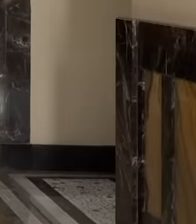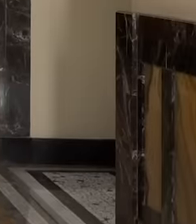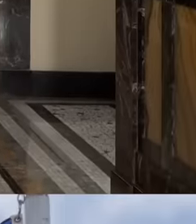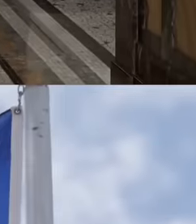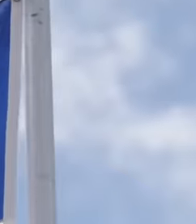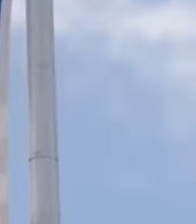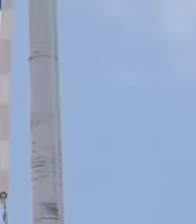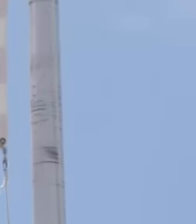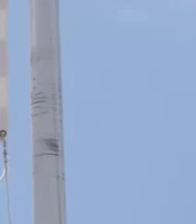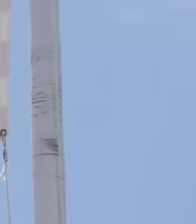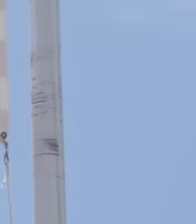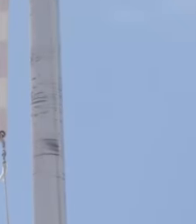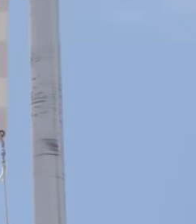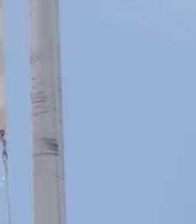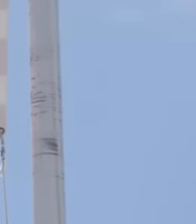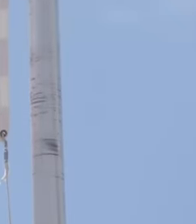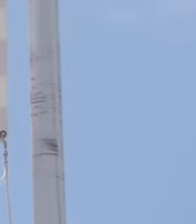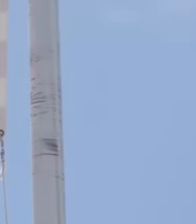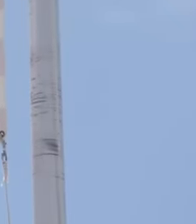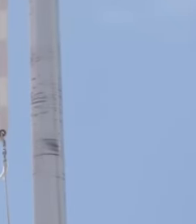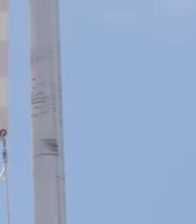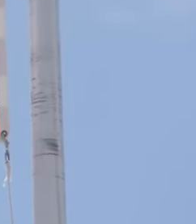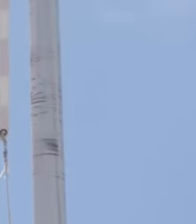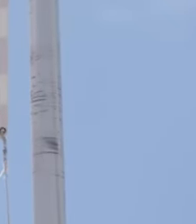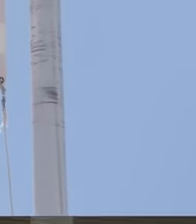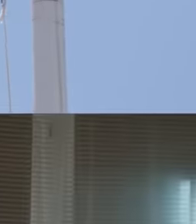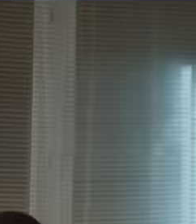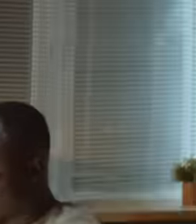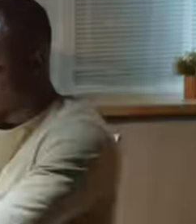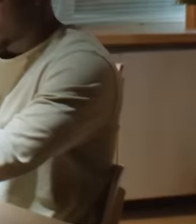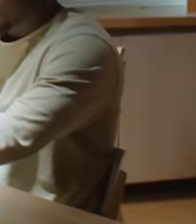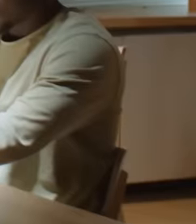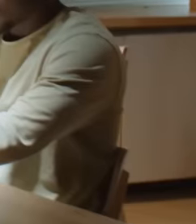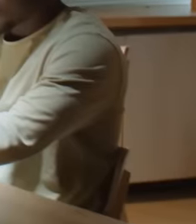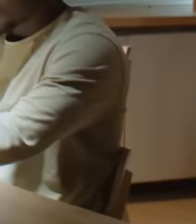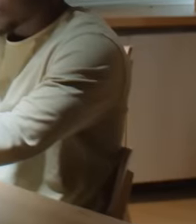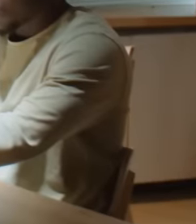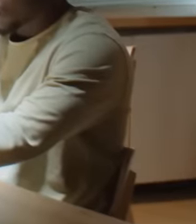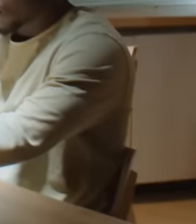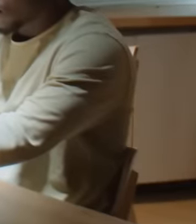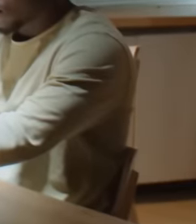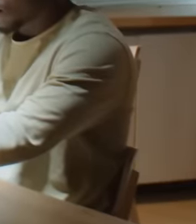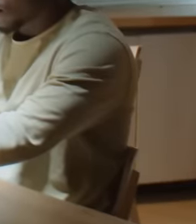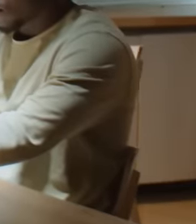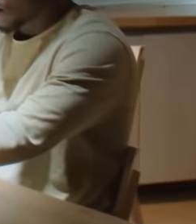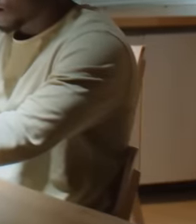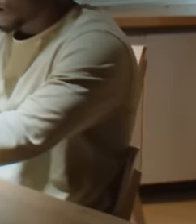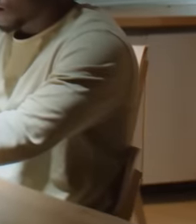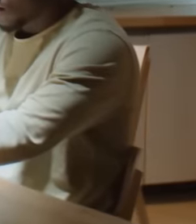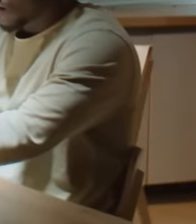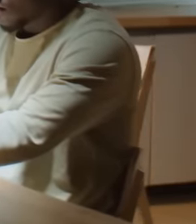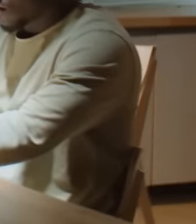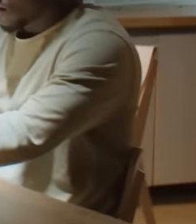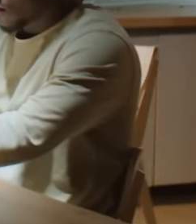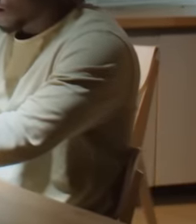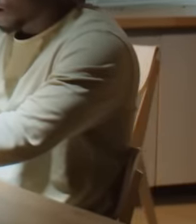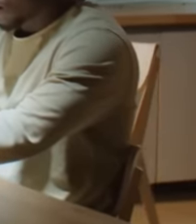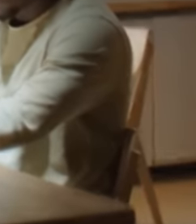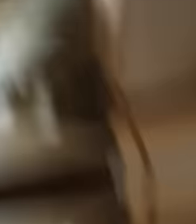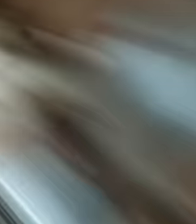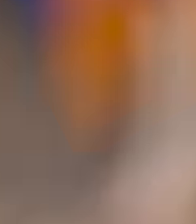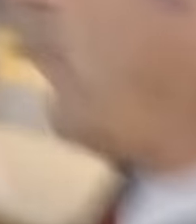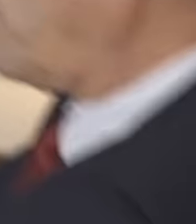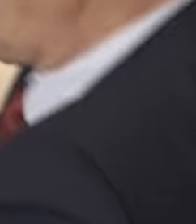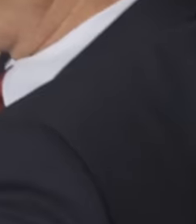crecimiento del desempleo en los Estados Unidos, lo cual puso nervioso a los mercados desde la semana pasada, lo que trajo